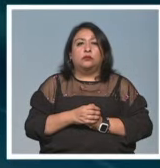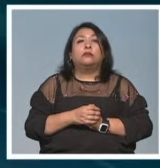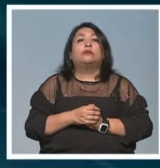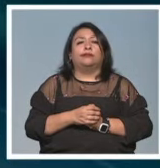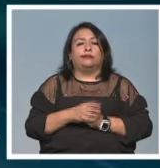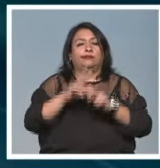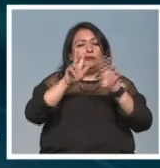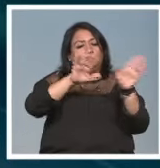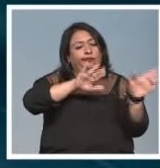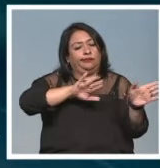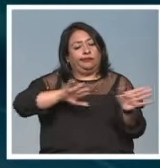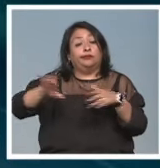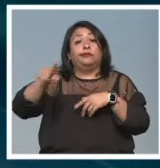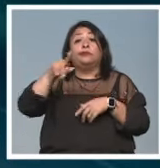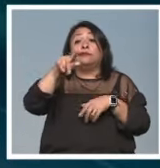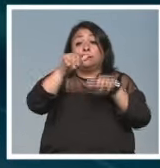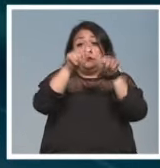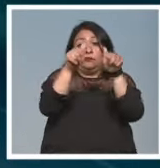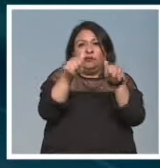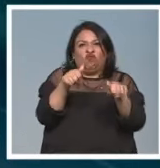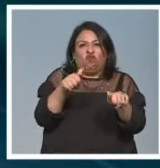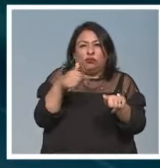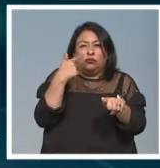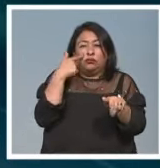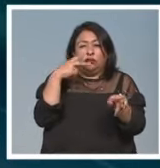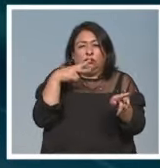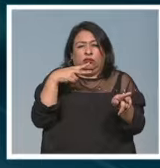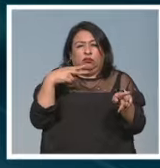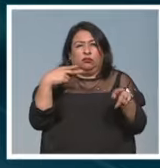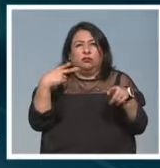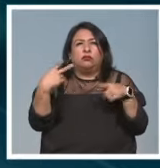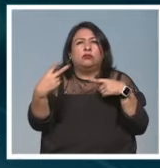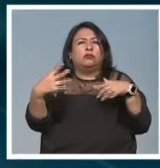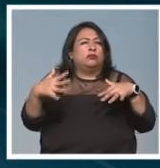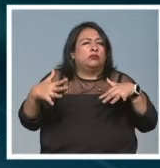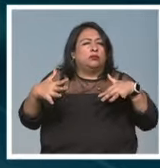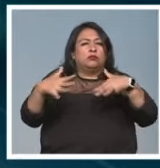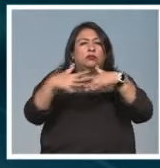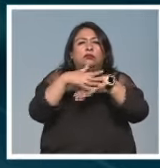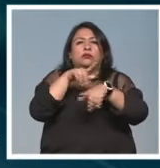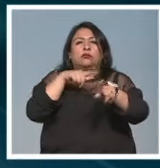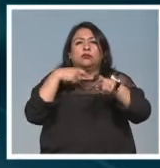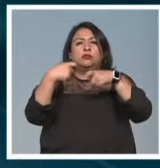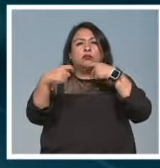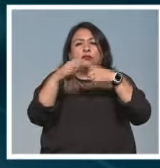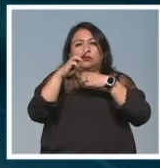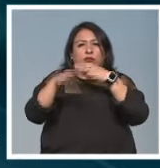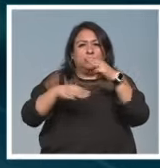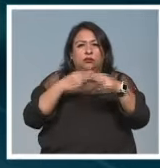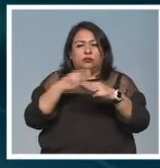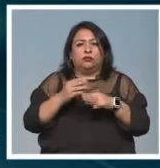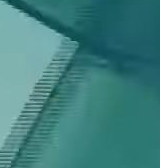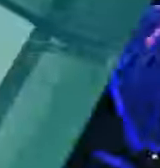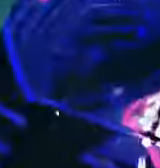Y cambiamos de tema porque su arte desafió las dimensiones y revolucionó la plástica en todo el mundo.